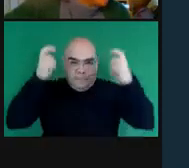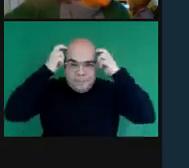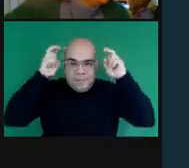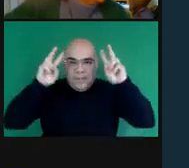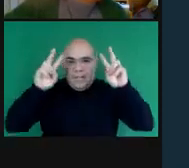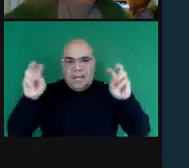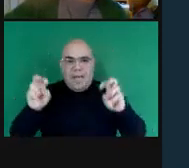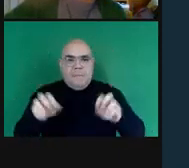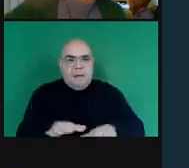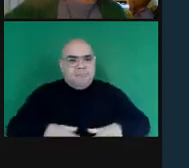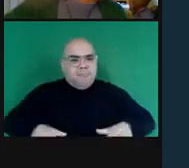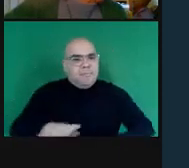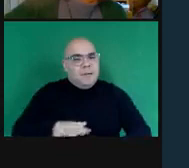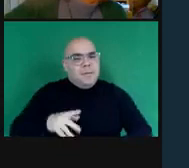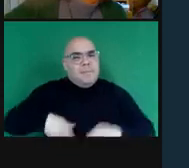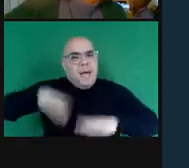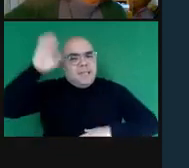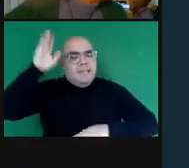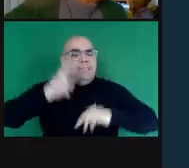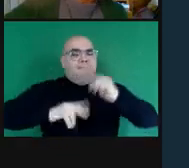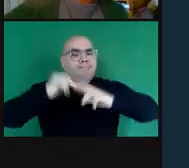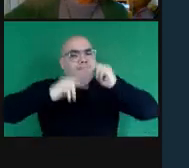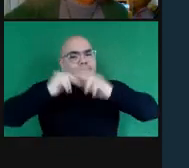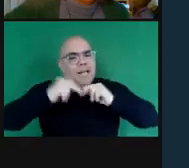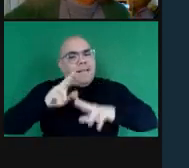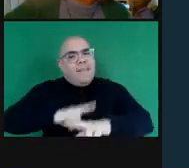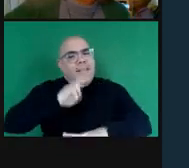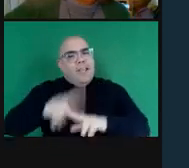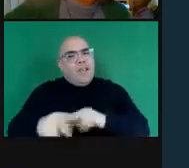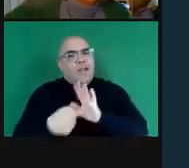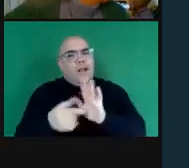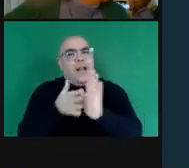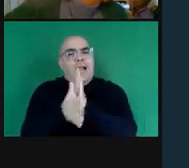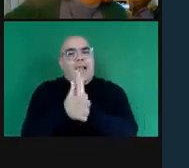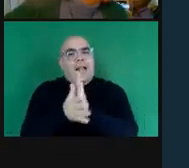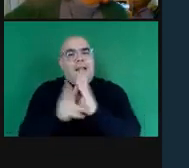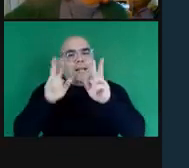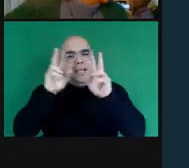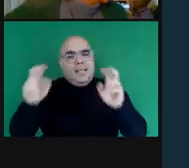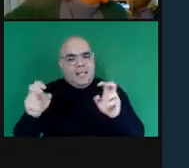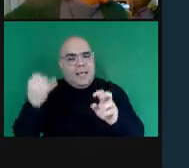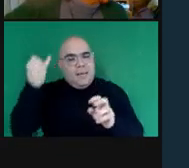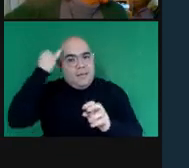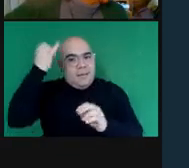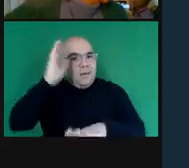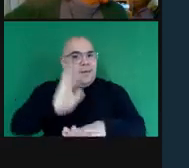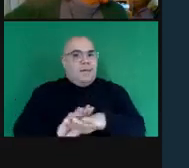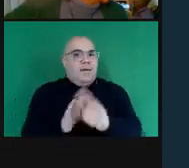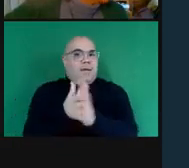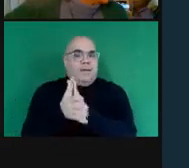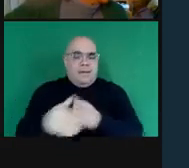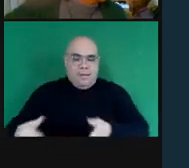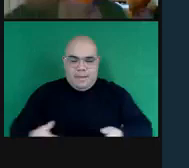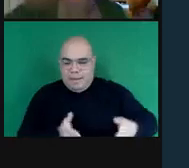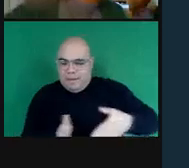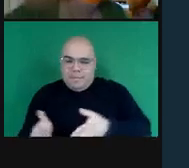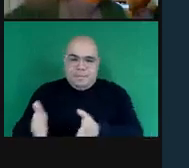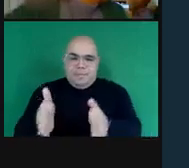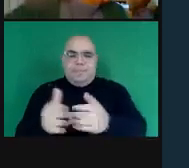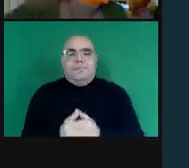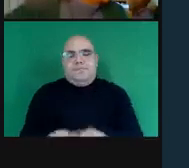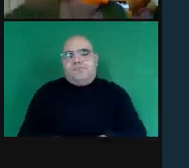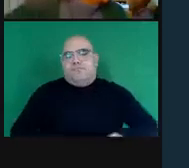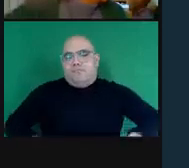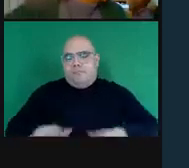y natural que desde su creación se pensó con el fin de incentivarnos por ese camino. Es un espacio de educación